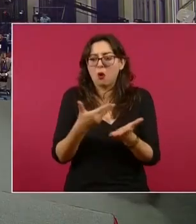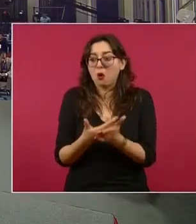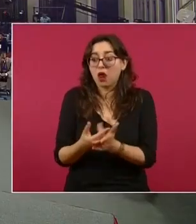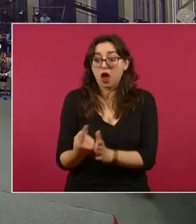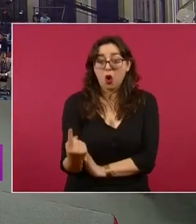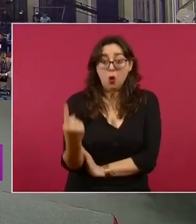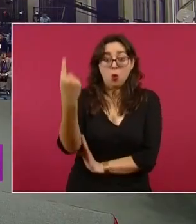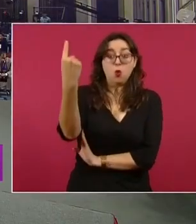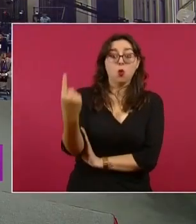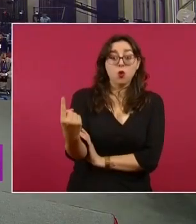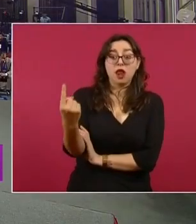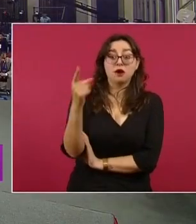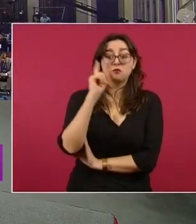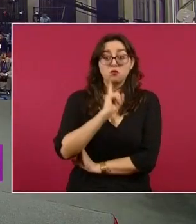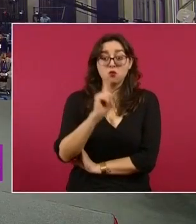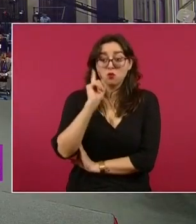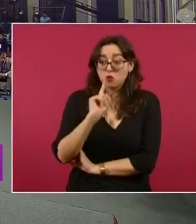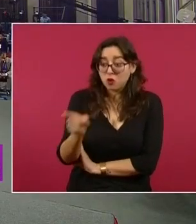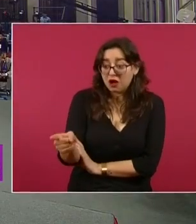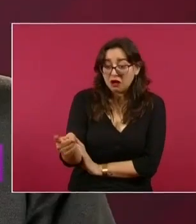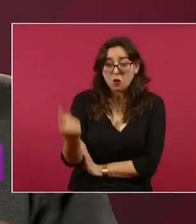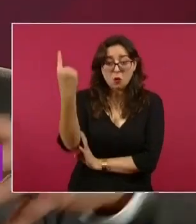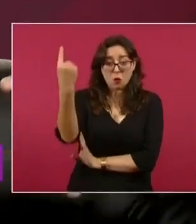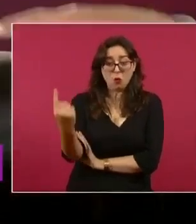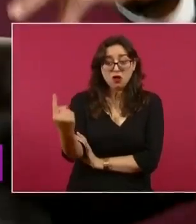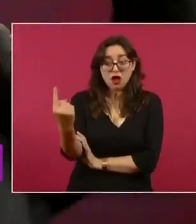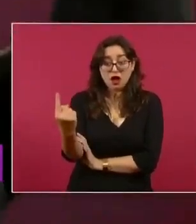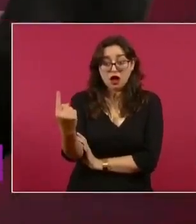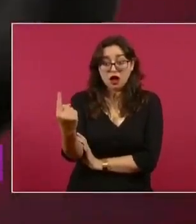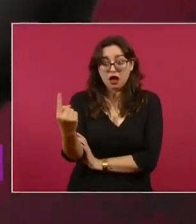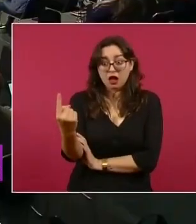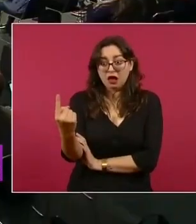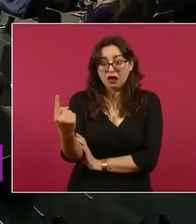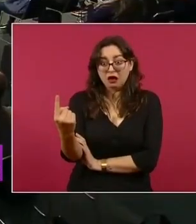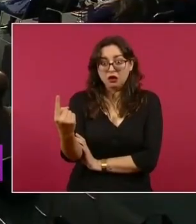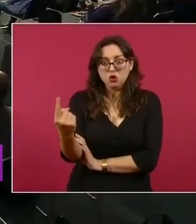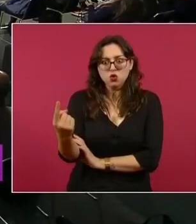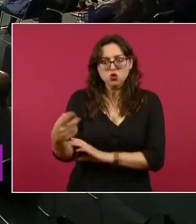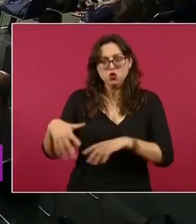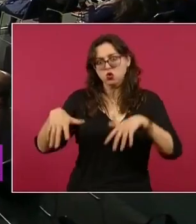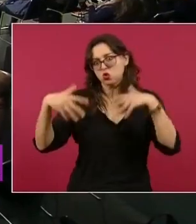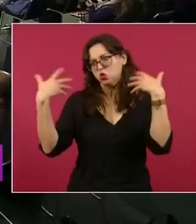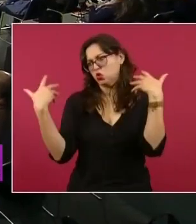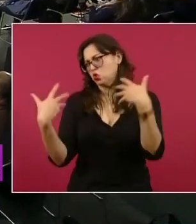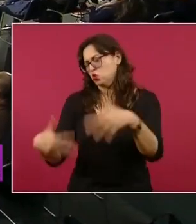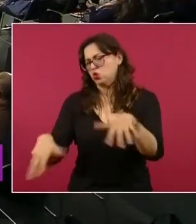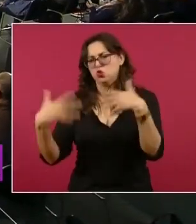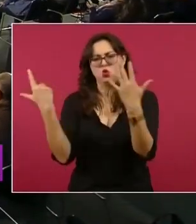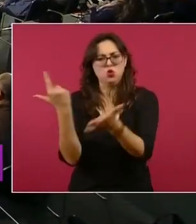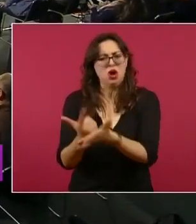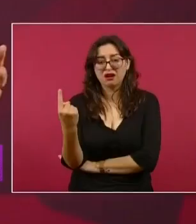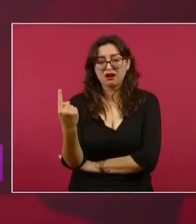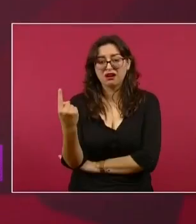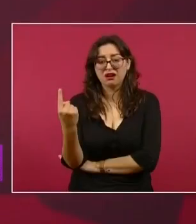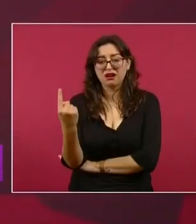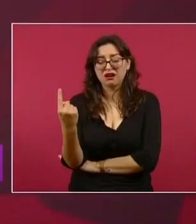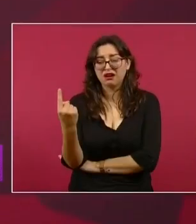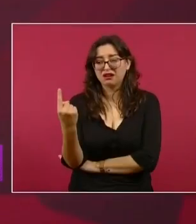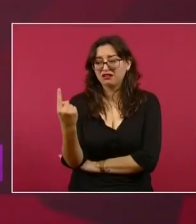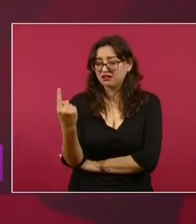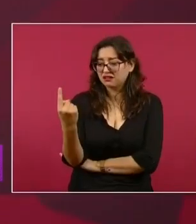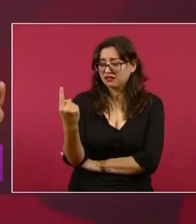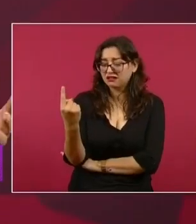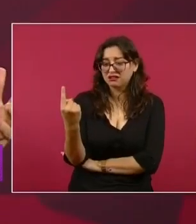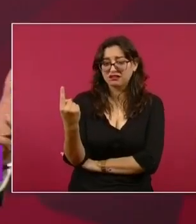Lo de la ministra Esquivel lo han inflado, o sea, casi está